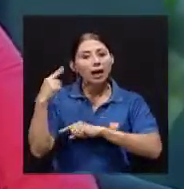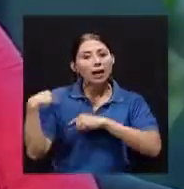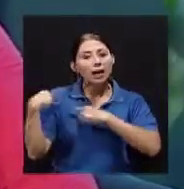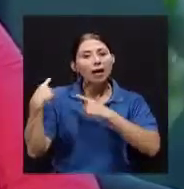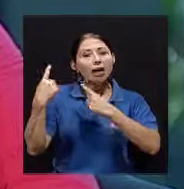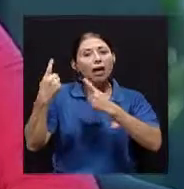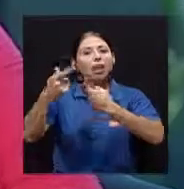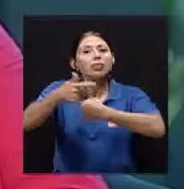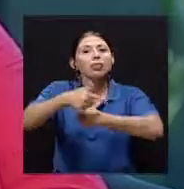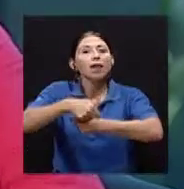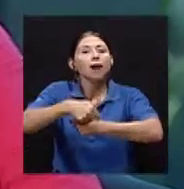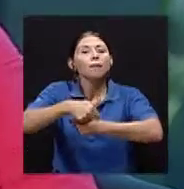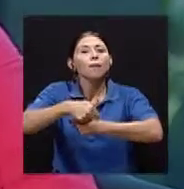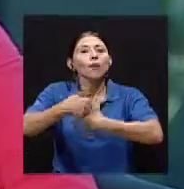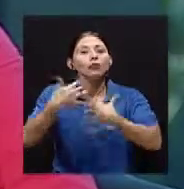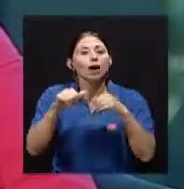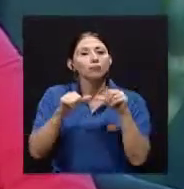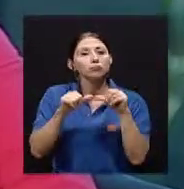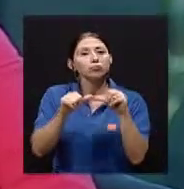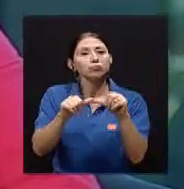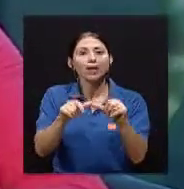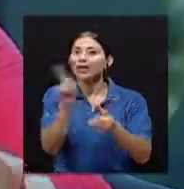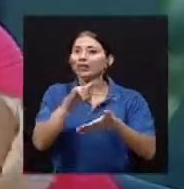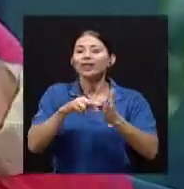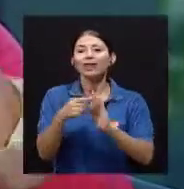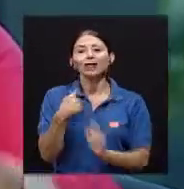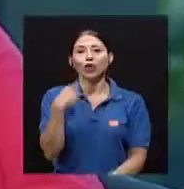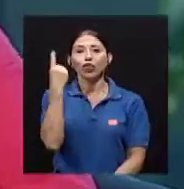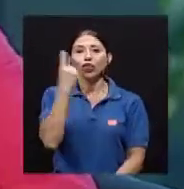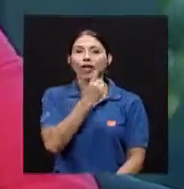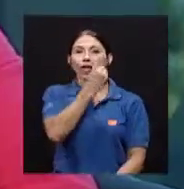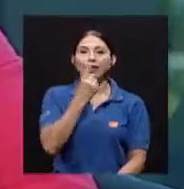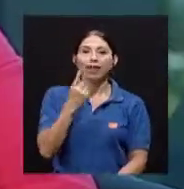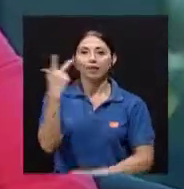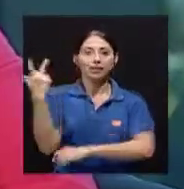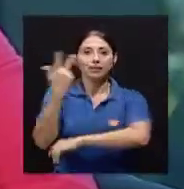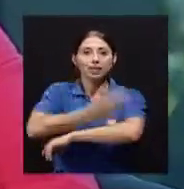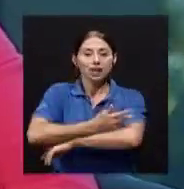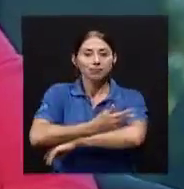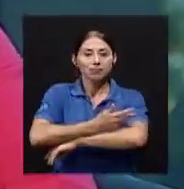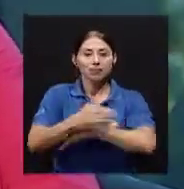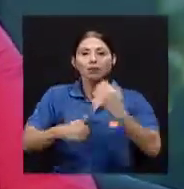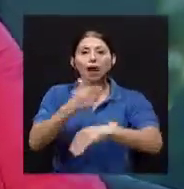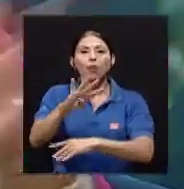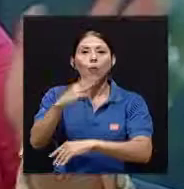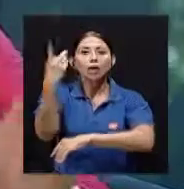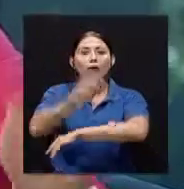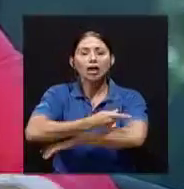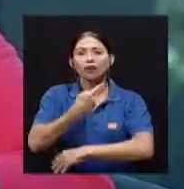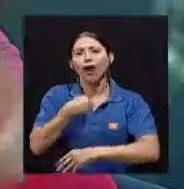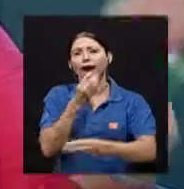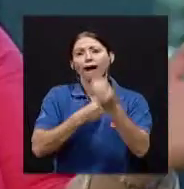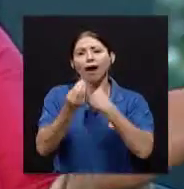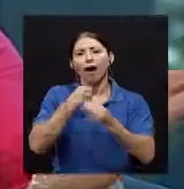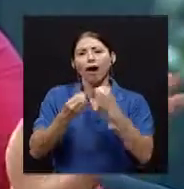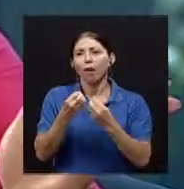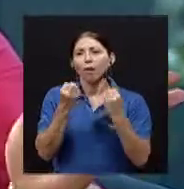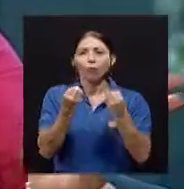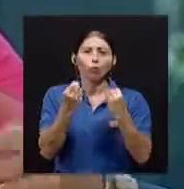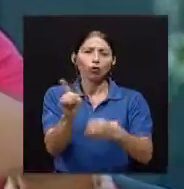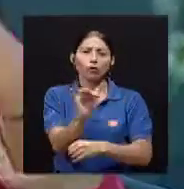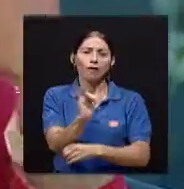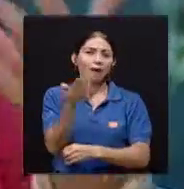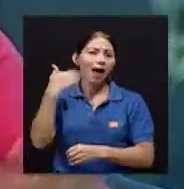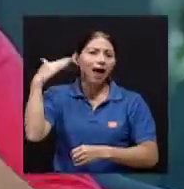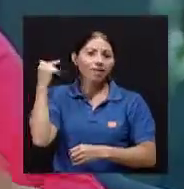tiempo, no que cambio 3 días, hago una dieta de 3 días de agua y cosas raras, y al cuarto día vuelvo a comer como antes, vuelvo a aumentar otra vez que